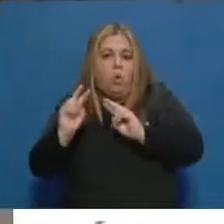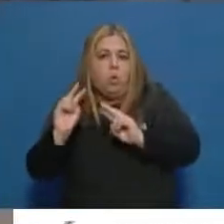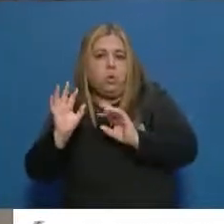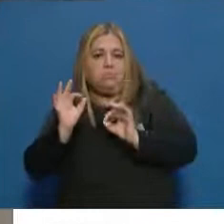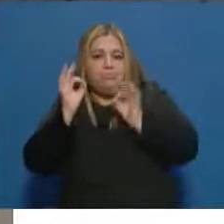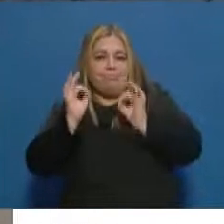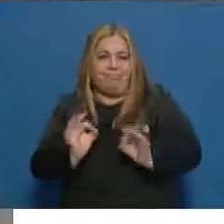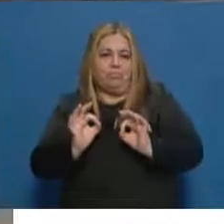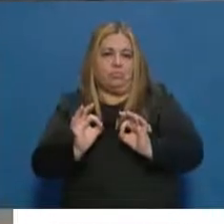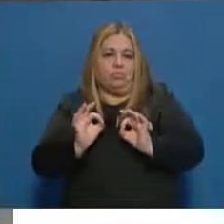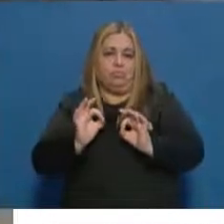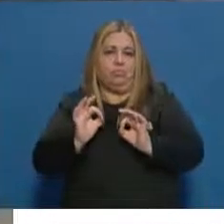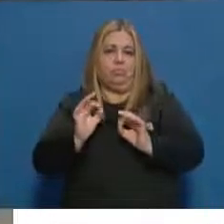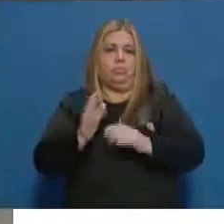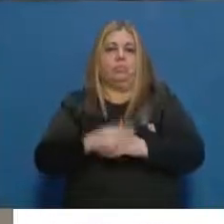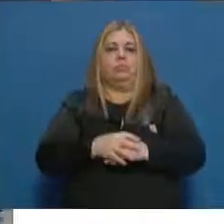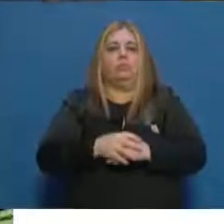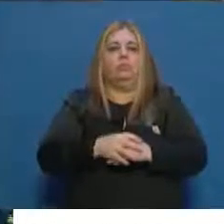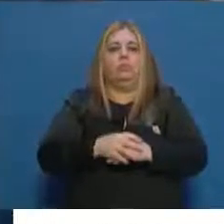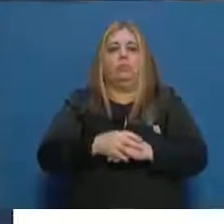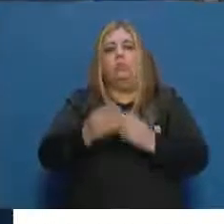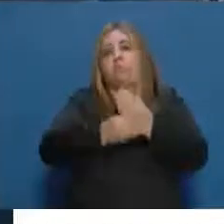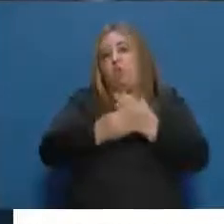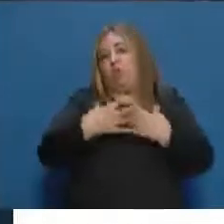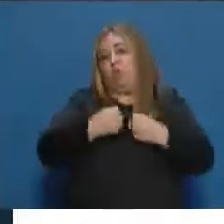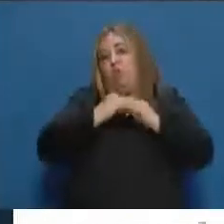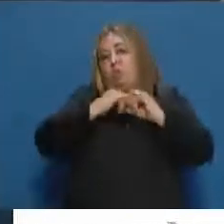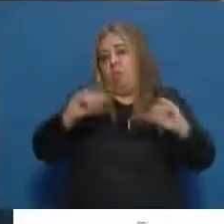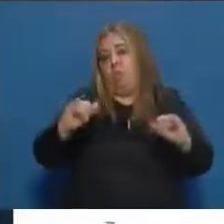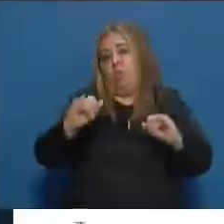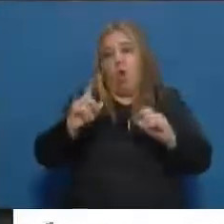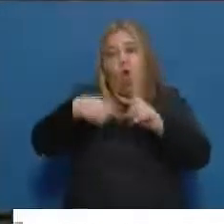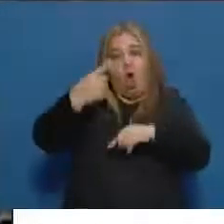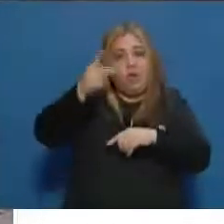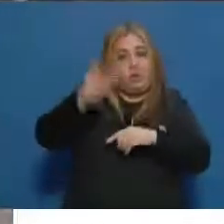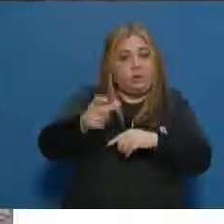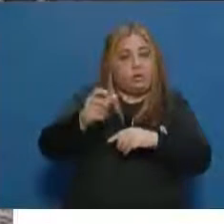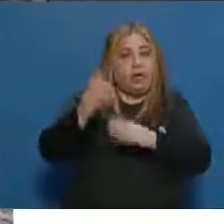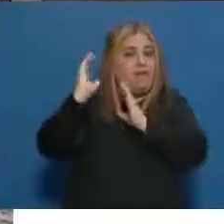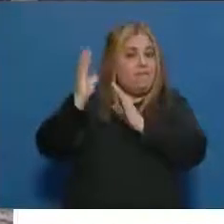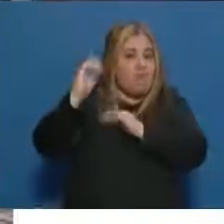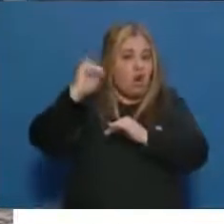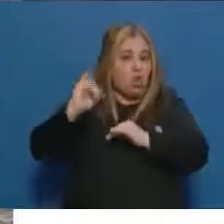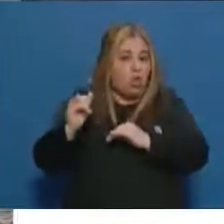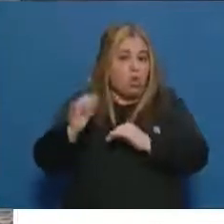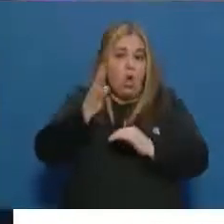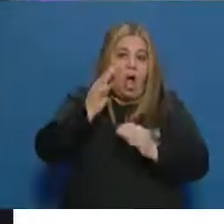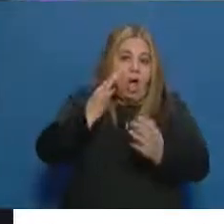no se han vislumbrado otro caso o persona sospechosa de tener COVID-19 en el lugar. Pero bueno,